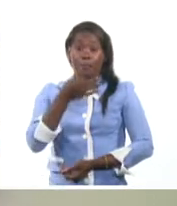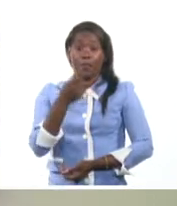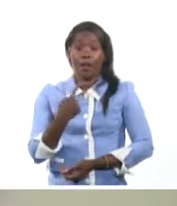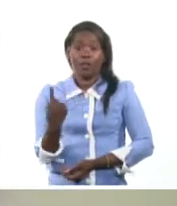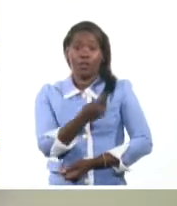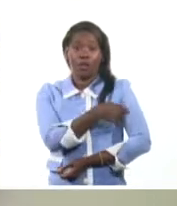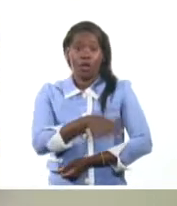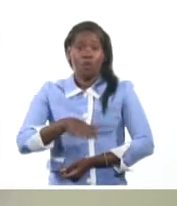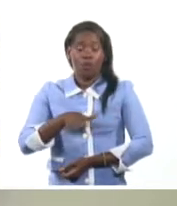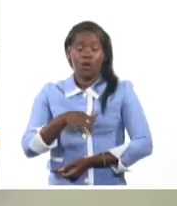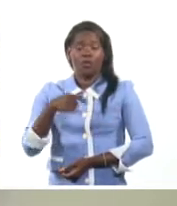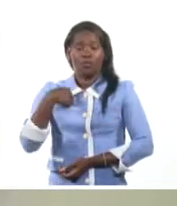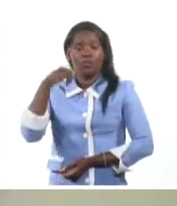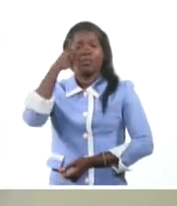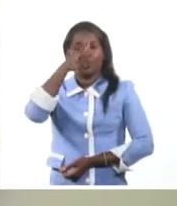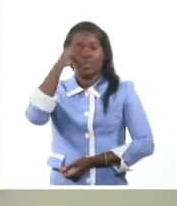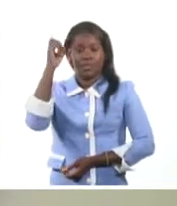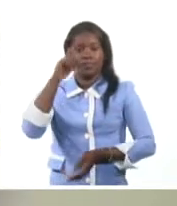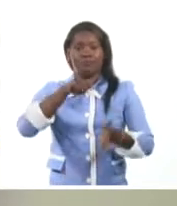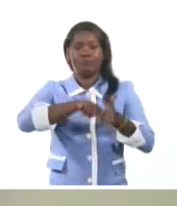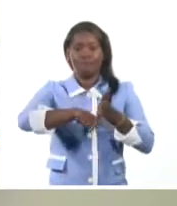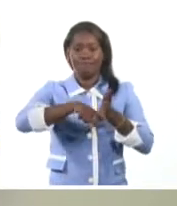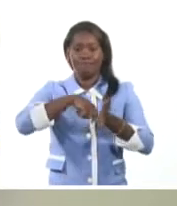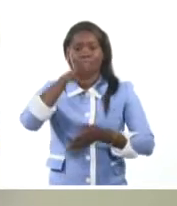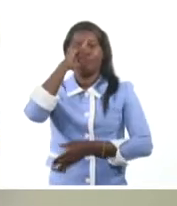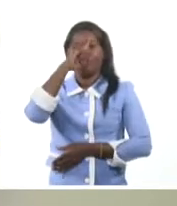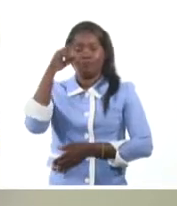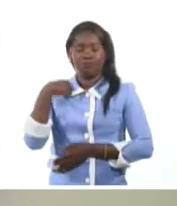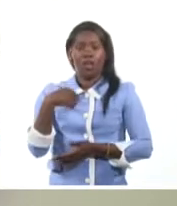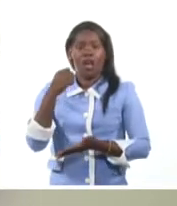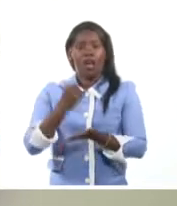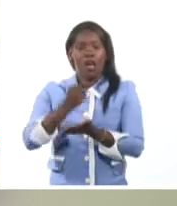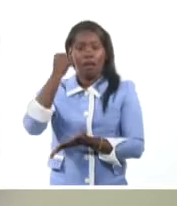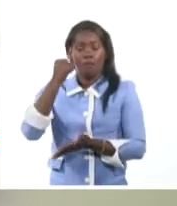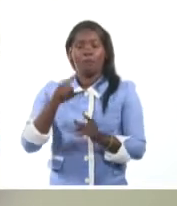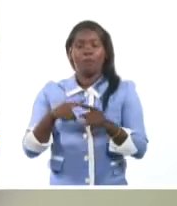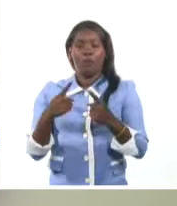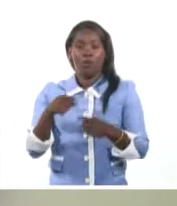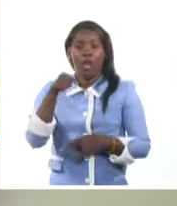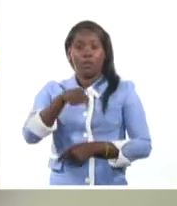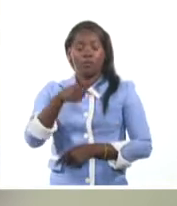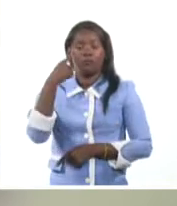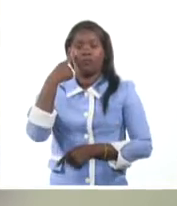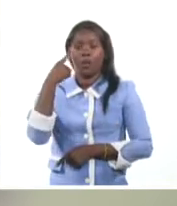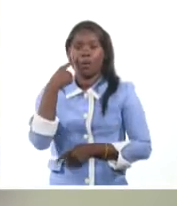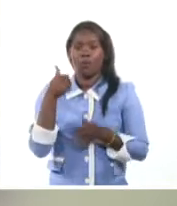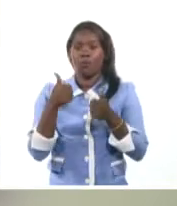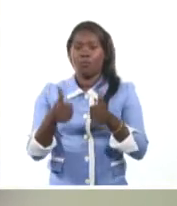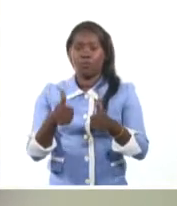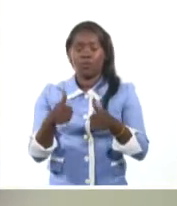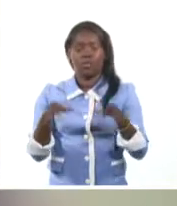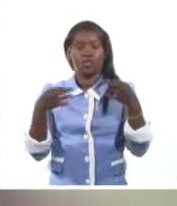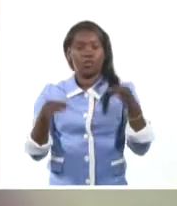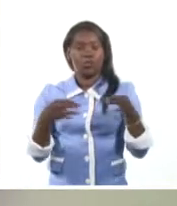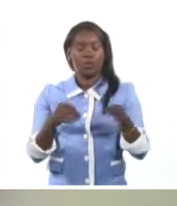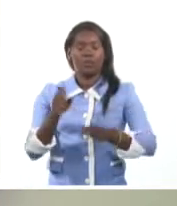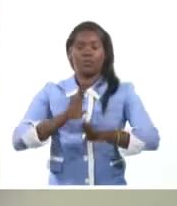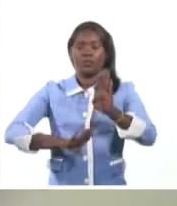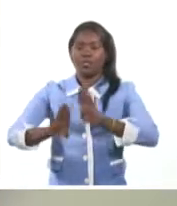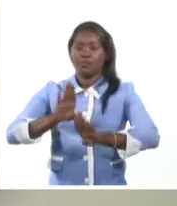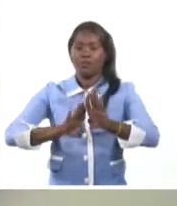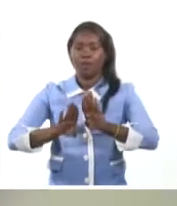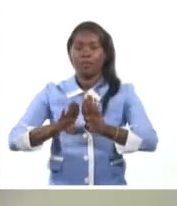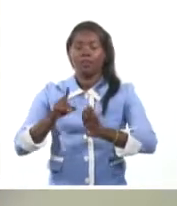un sí hoy por este nuevo Código de Familia. Creo que es un código donde se han reunido tantas cosas bonitas como el amor